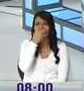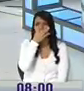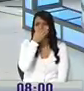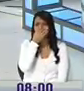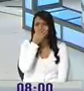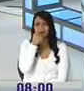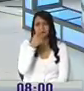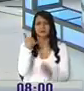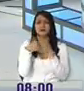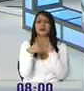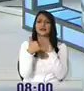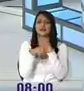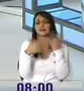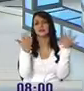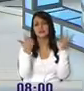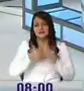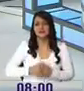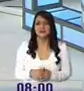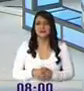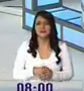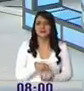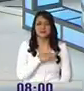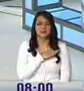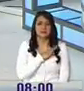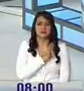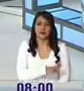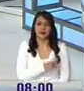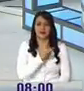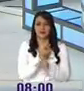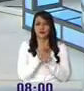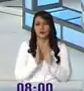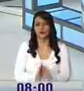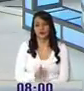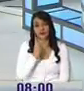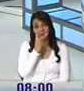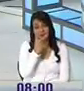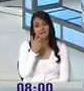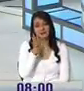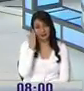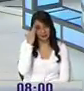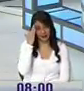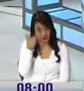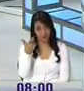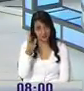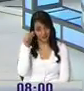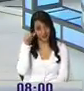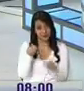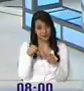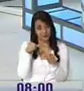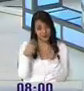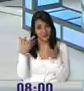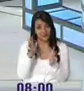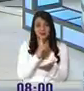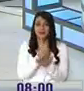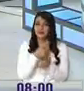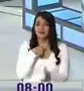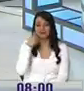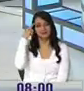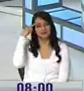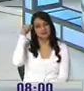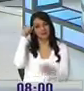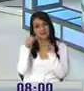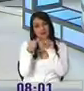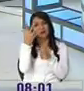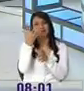whatsappa enseguida el reto malicioso de nuestra productora y antes de sab saber de memoria tengo mala memoria